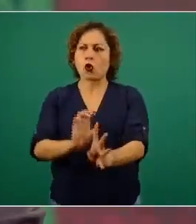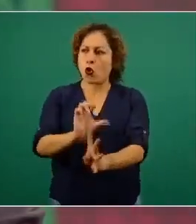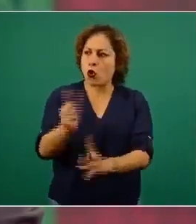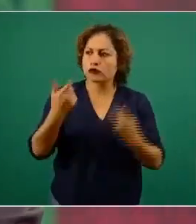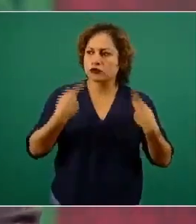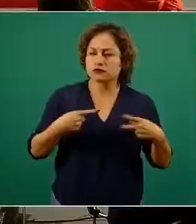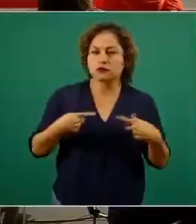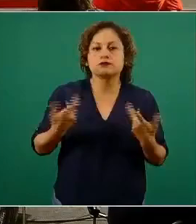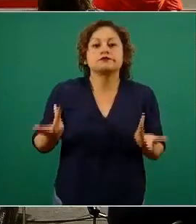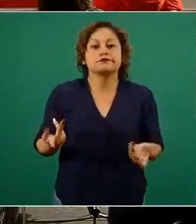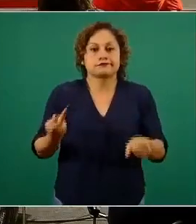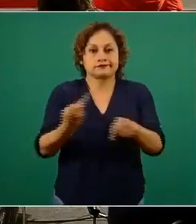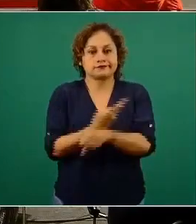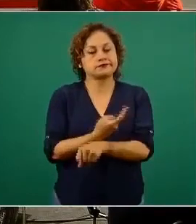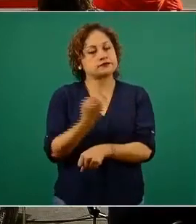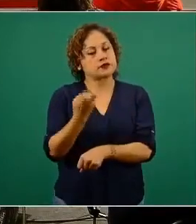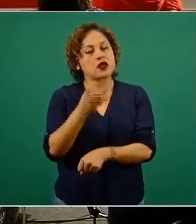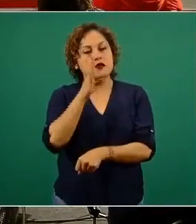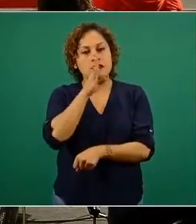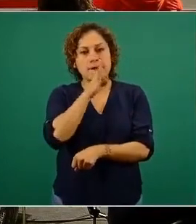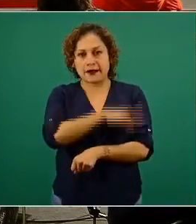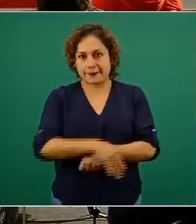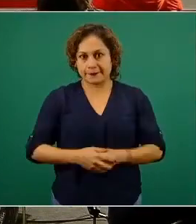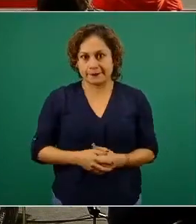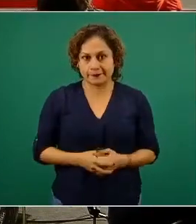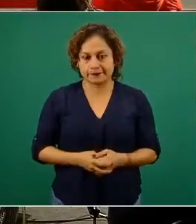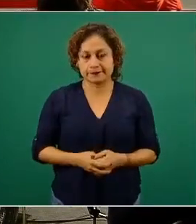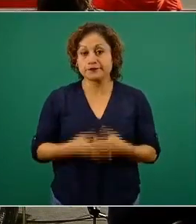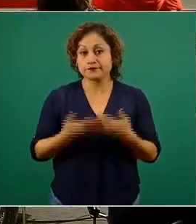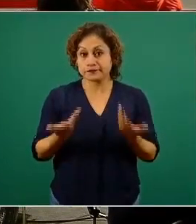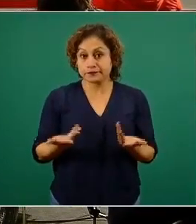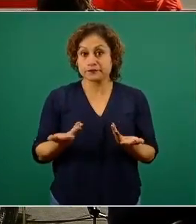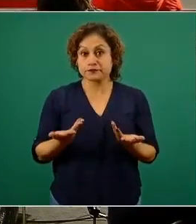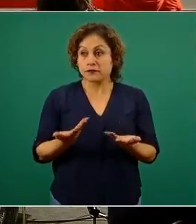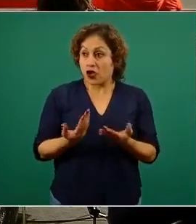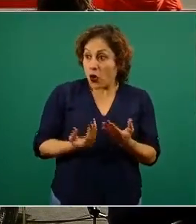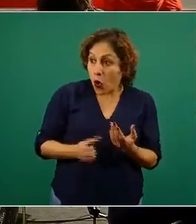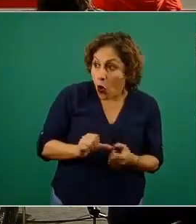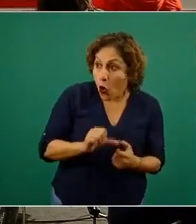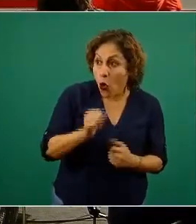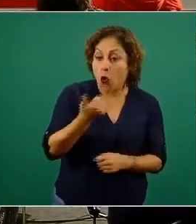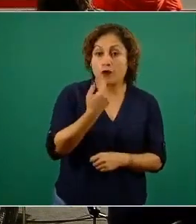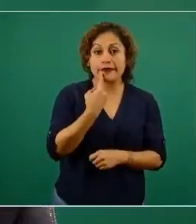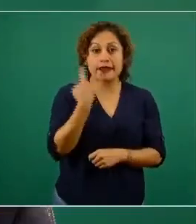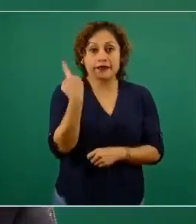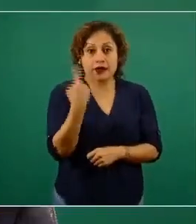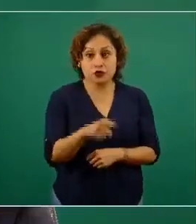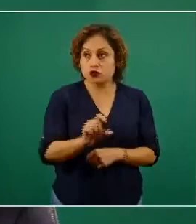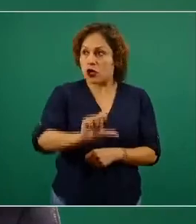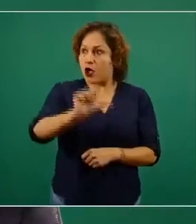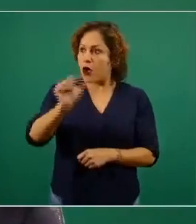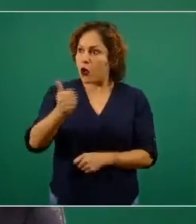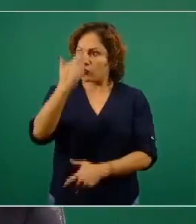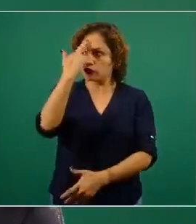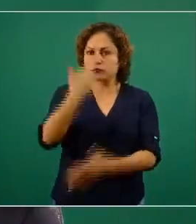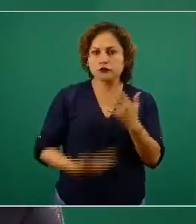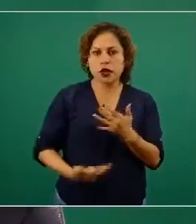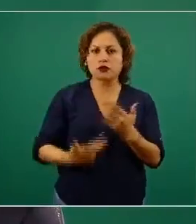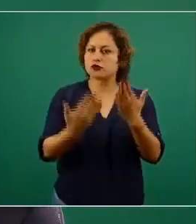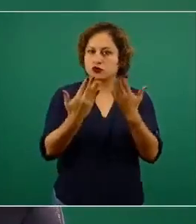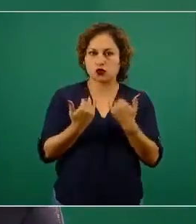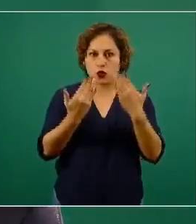en ese momento. Ya no hemos tenido nuevas denuncias o nuevos casos registrados. Si ocurrieran, van a